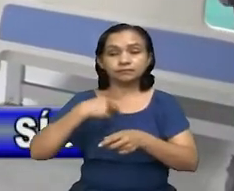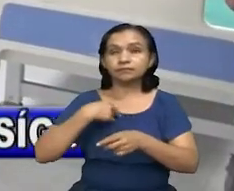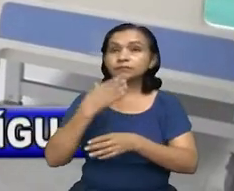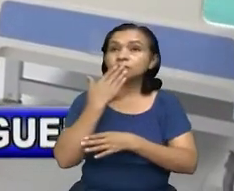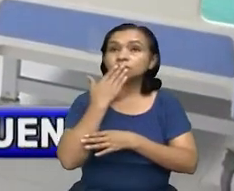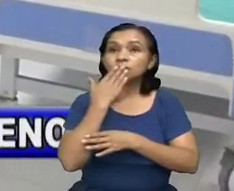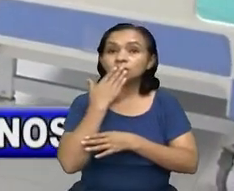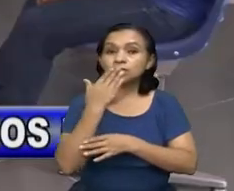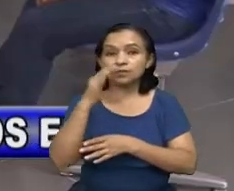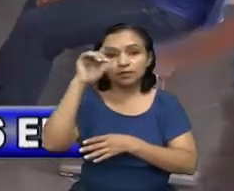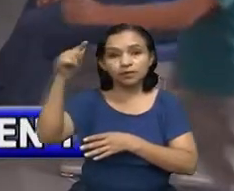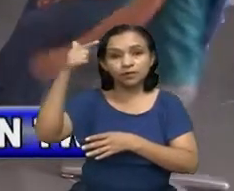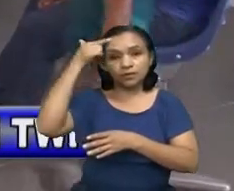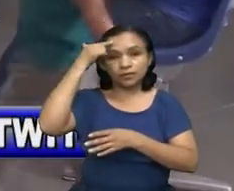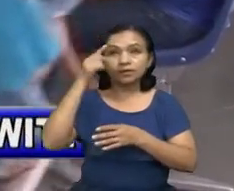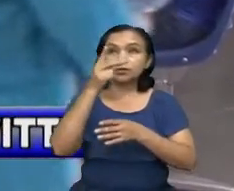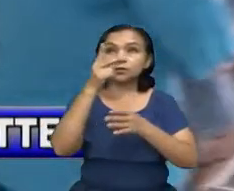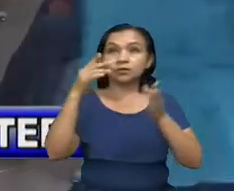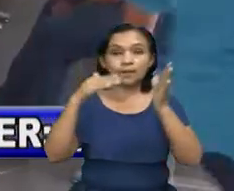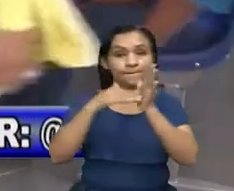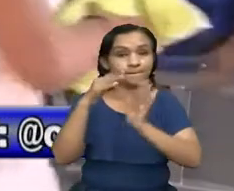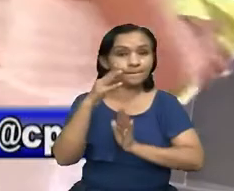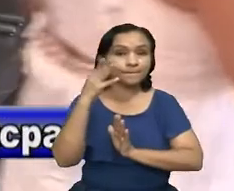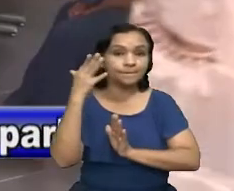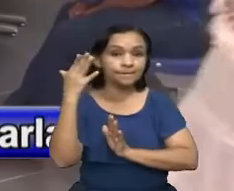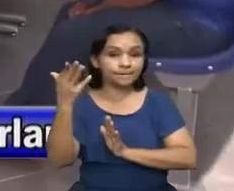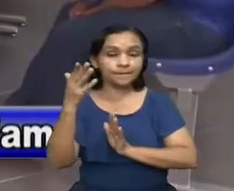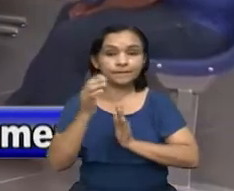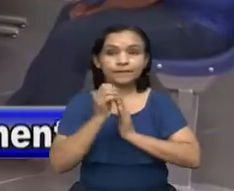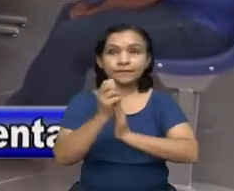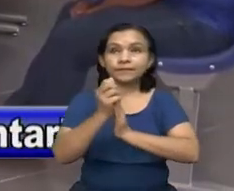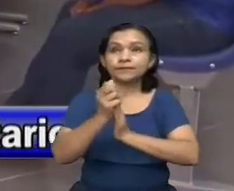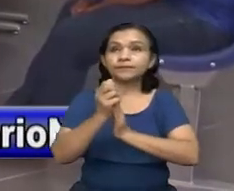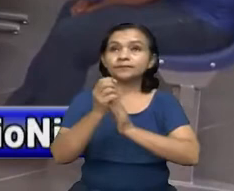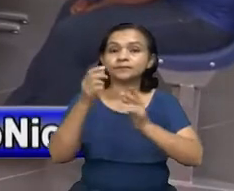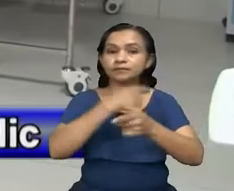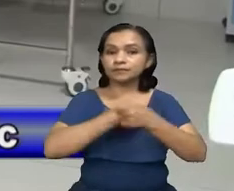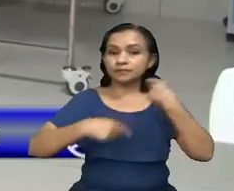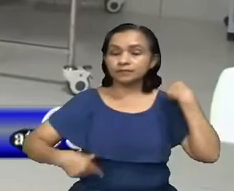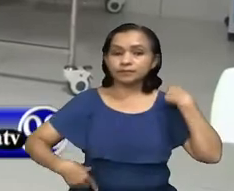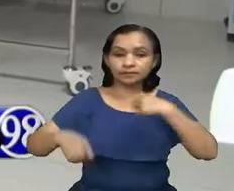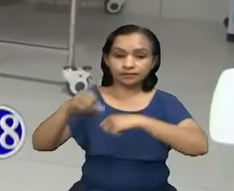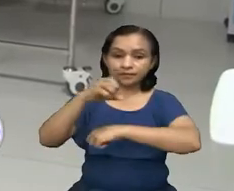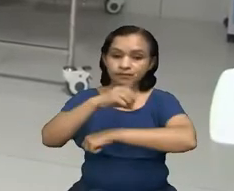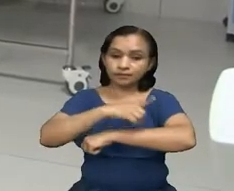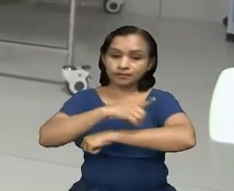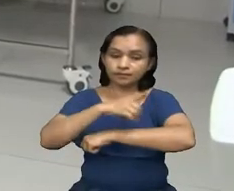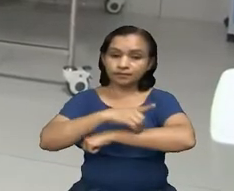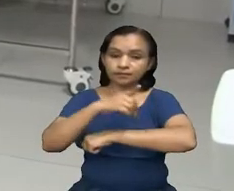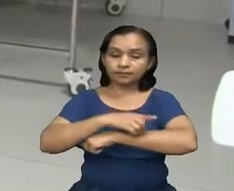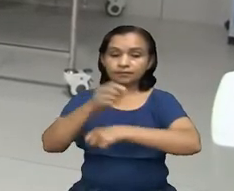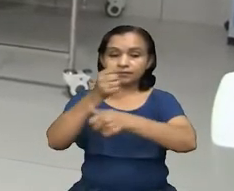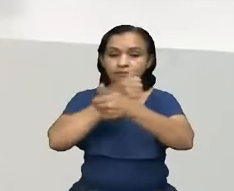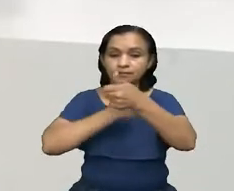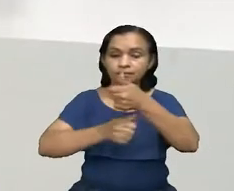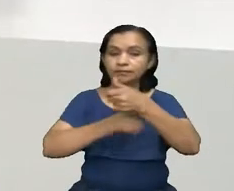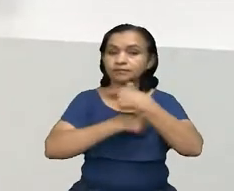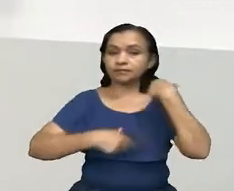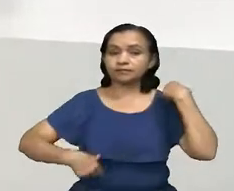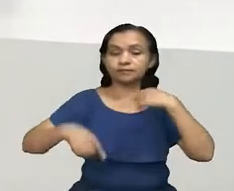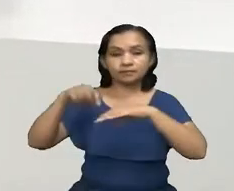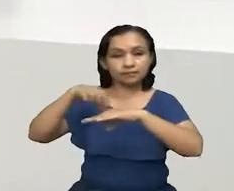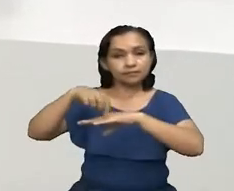gobierno sandinista en este 2019, encabezado por el comandante presidente Daniel Ortega y la vicepresidenta Rosario